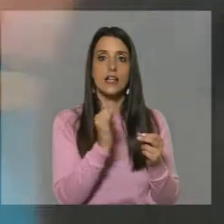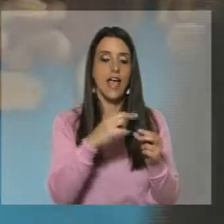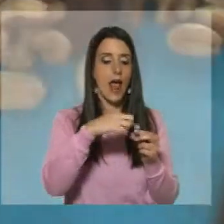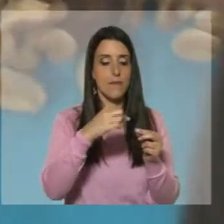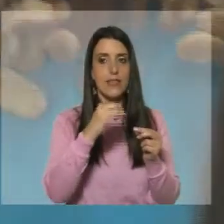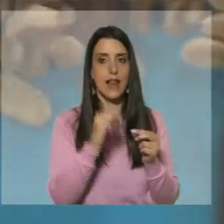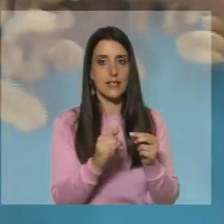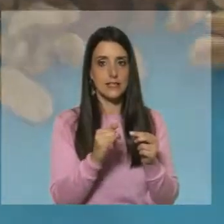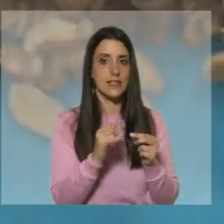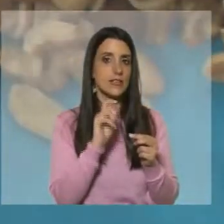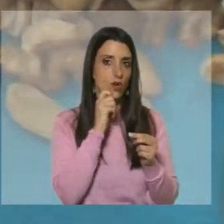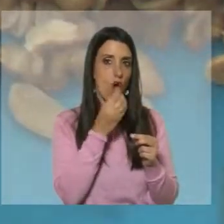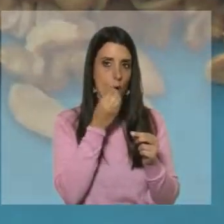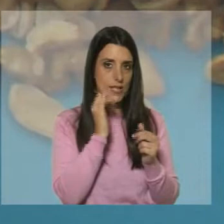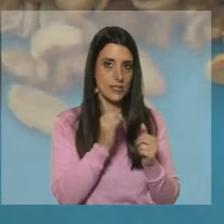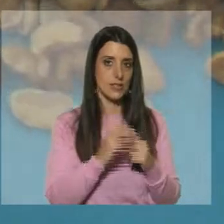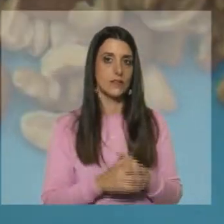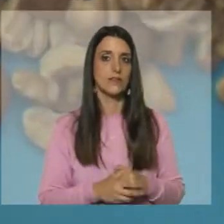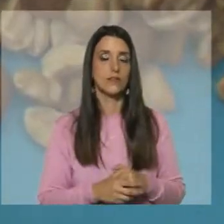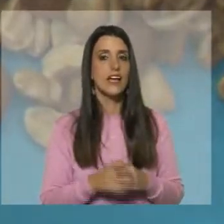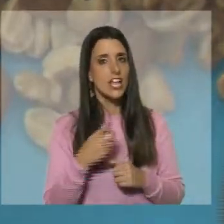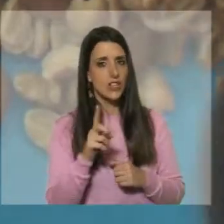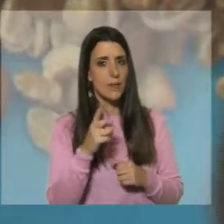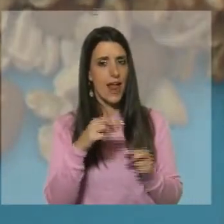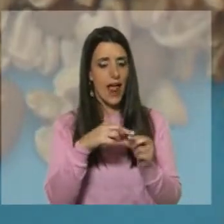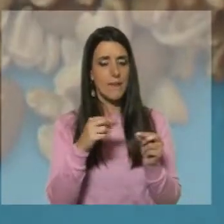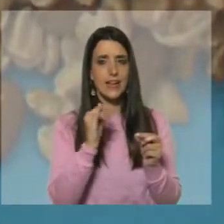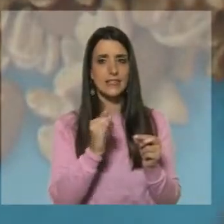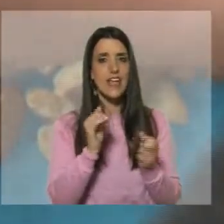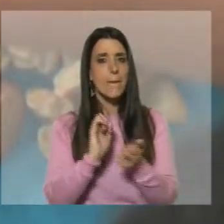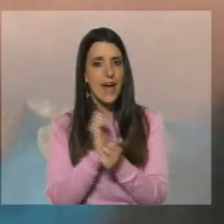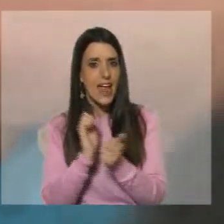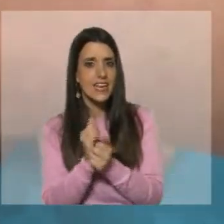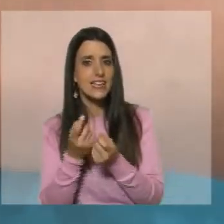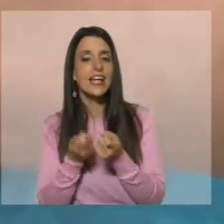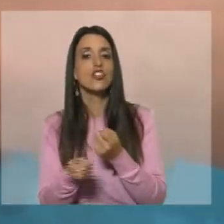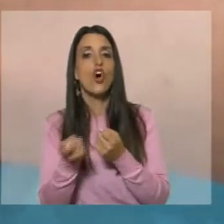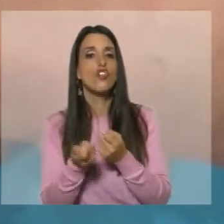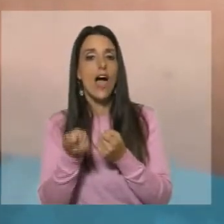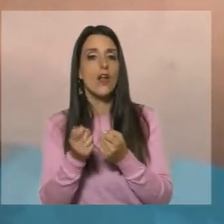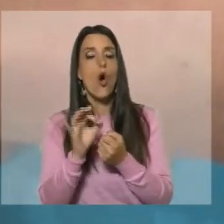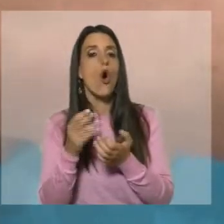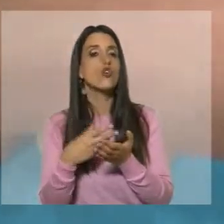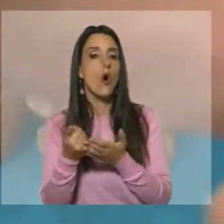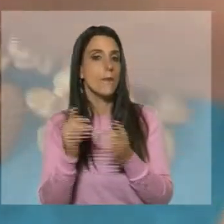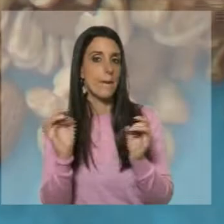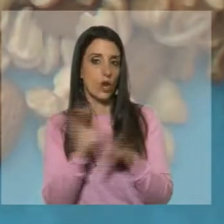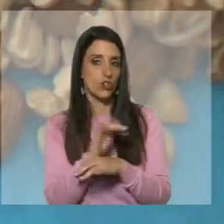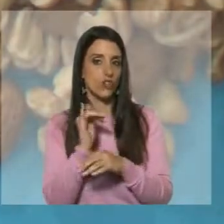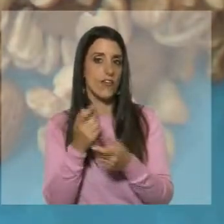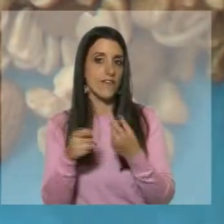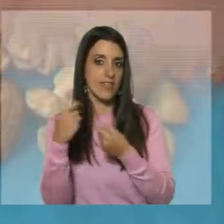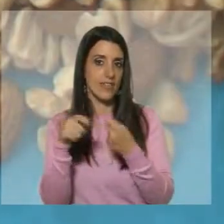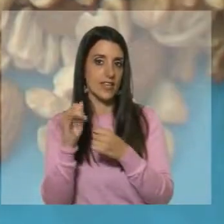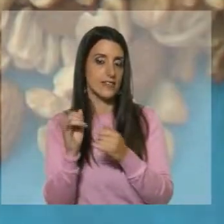pero aparte se comen crudas las almendras, sino, sí. Pero o sea, las almendras sí crudas, pero el maní lo tostamos. ¿Tostado o lo compras tostado? O ya lo compras. En realidad en el